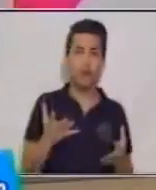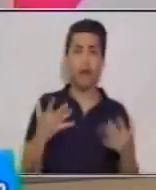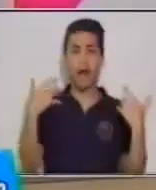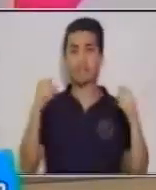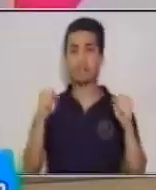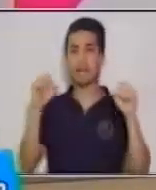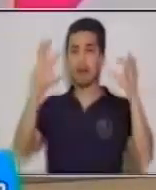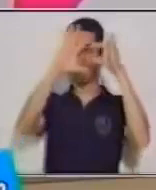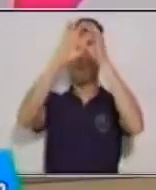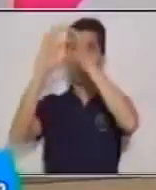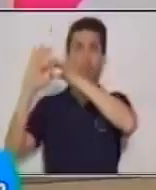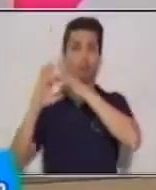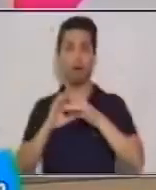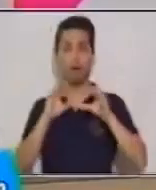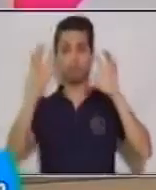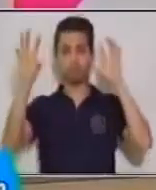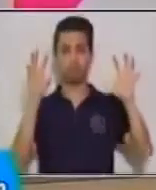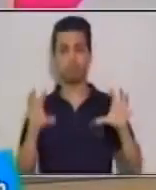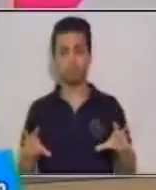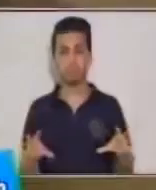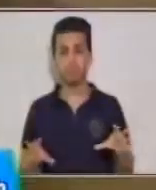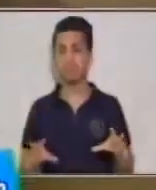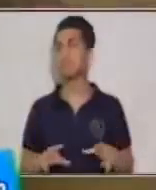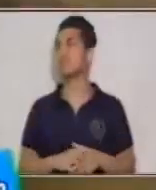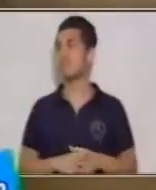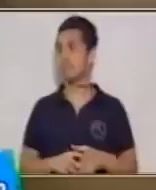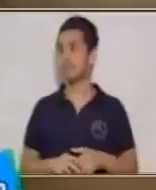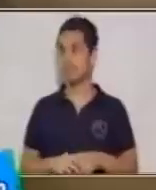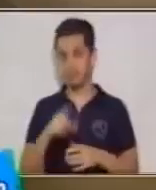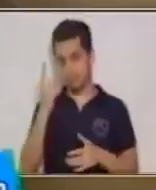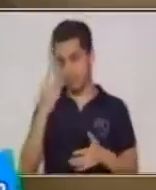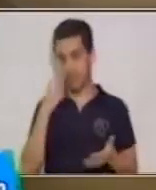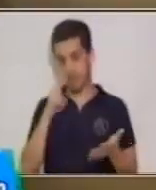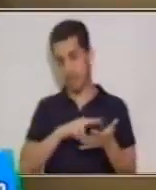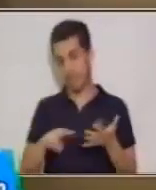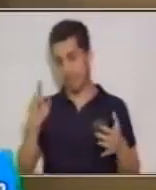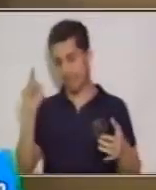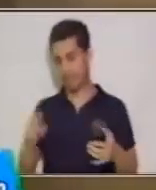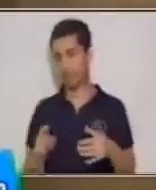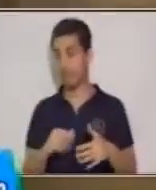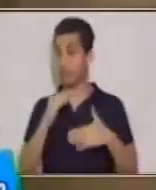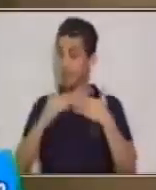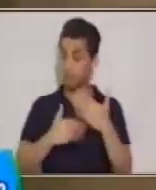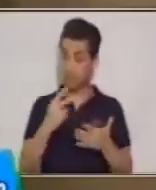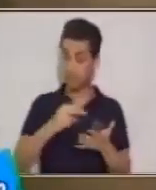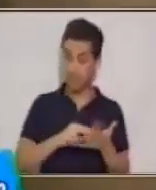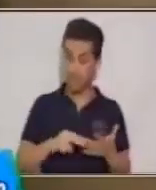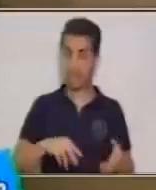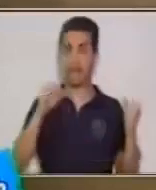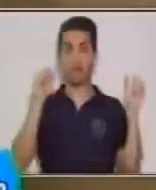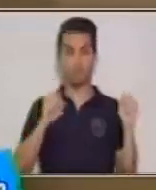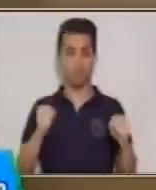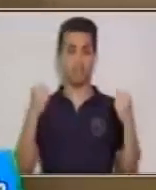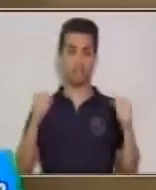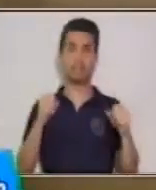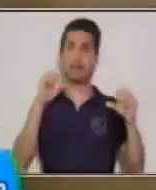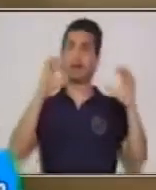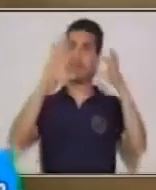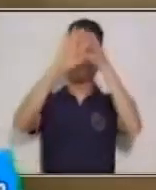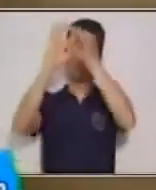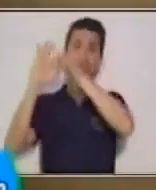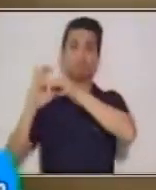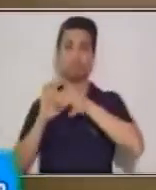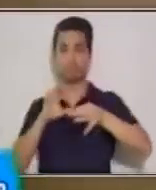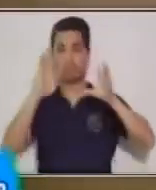un organizador gráfico. Claro, primero tienes que leer y en base a la lectura puedes realizar un organizador o